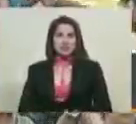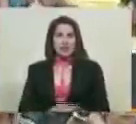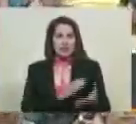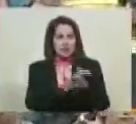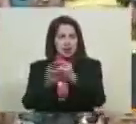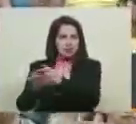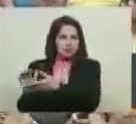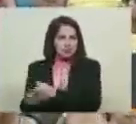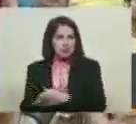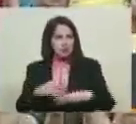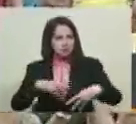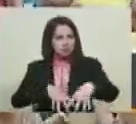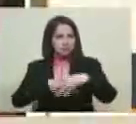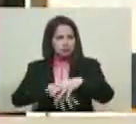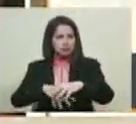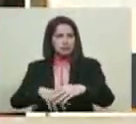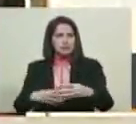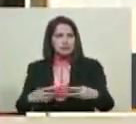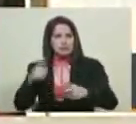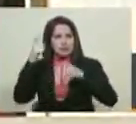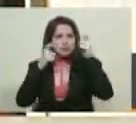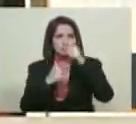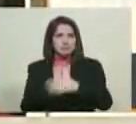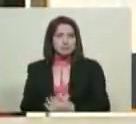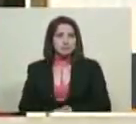compatriotas, camaradas,